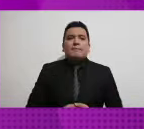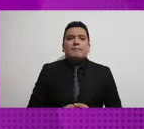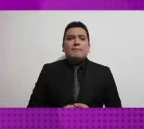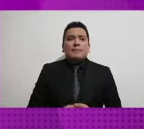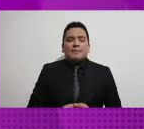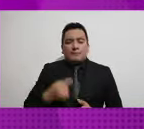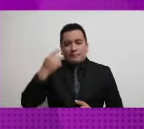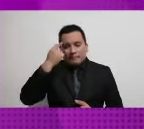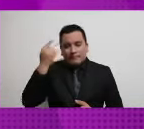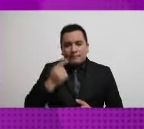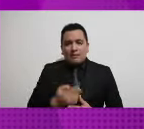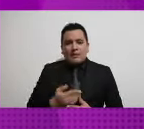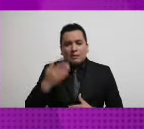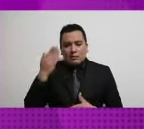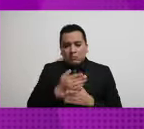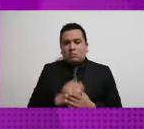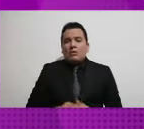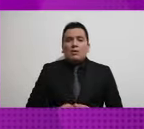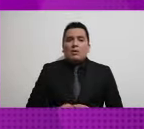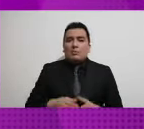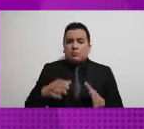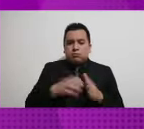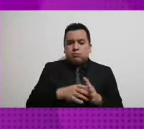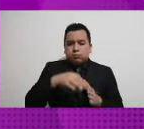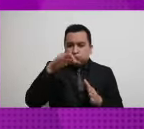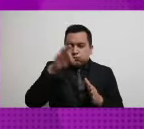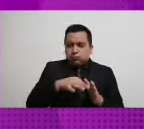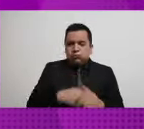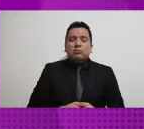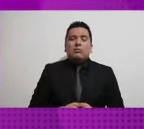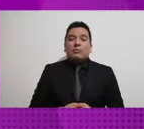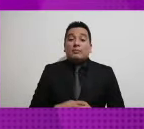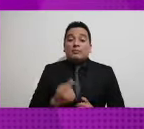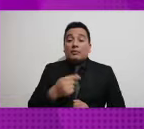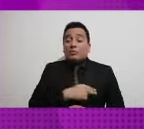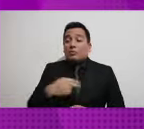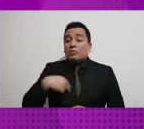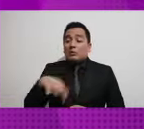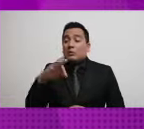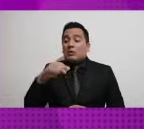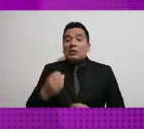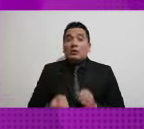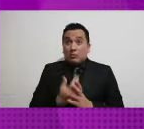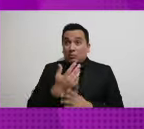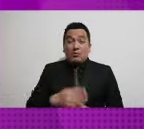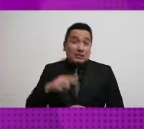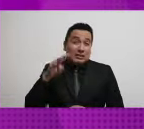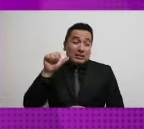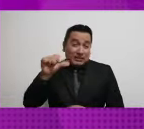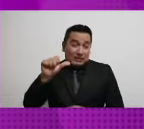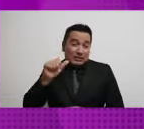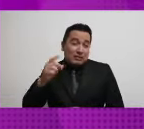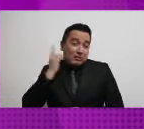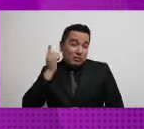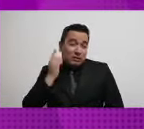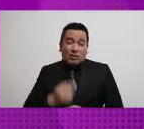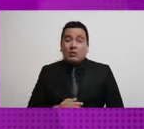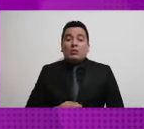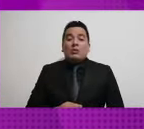en este proceso local 2020, en el que habremos de elegir a los 16 diputados por mayoría y